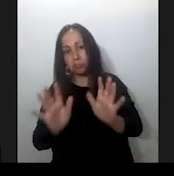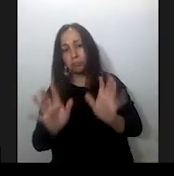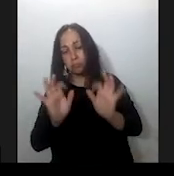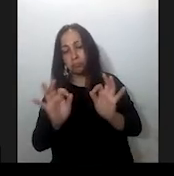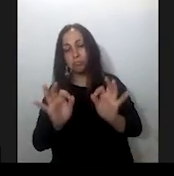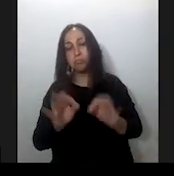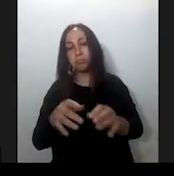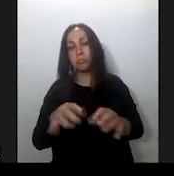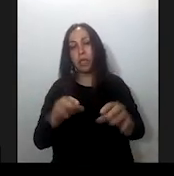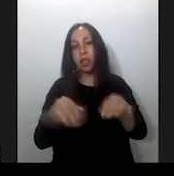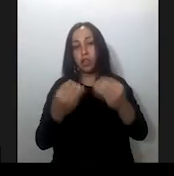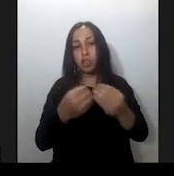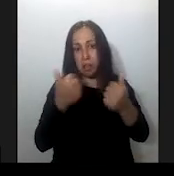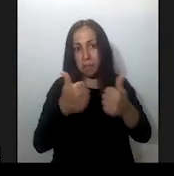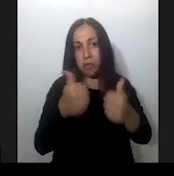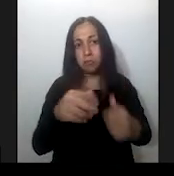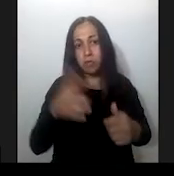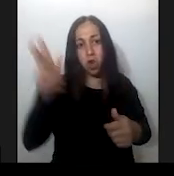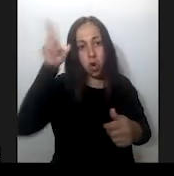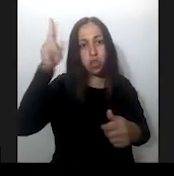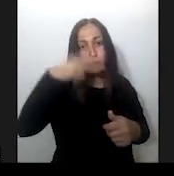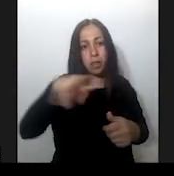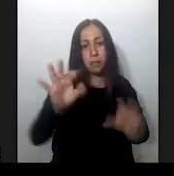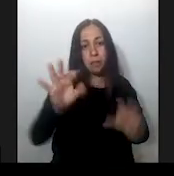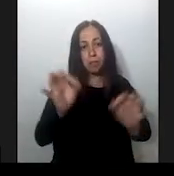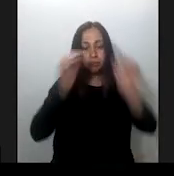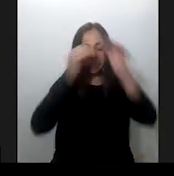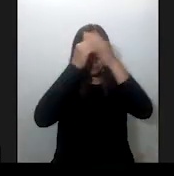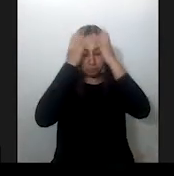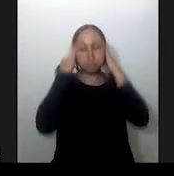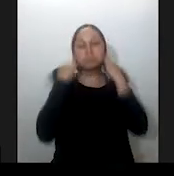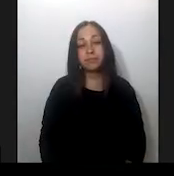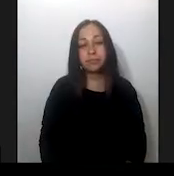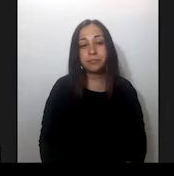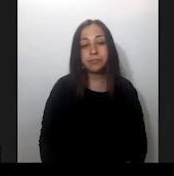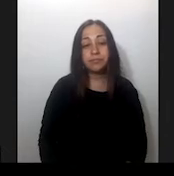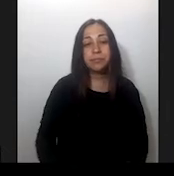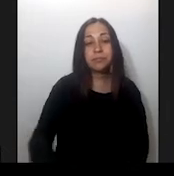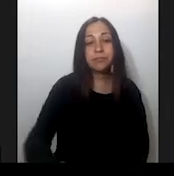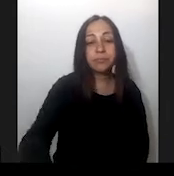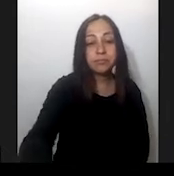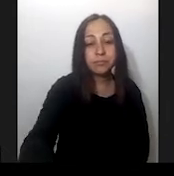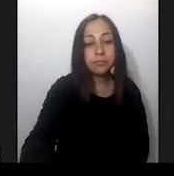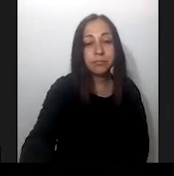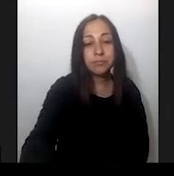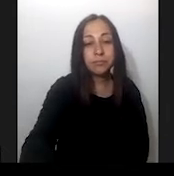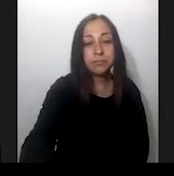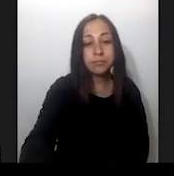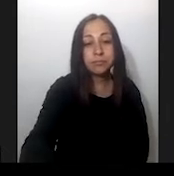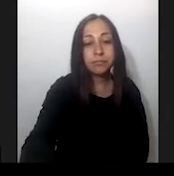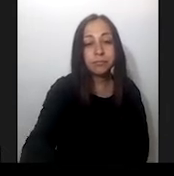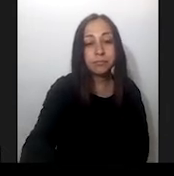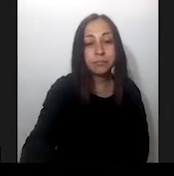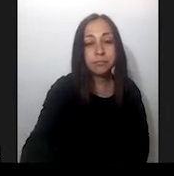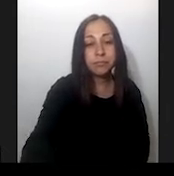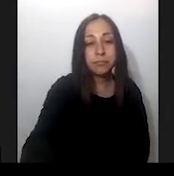Efectivamente, da 8000. Bien, está correcto. Vamos a insertar función. Recuerden